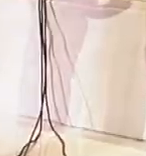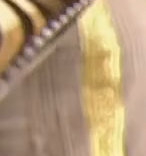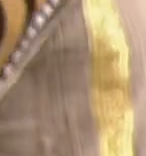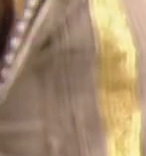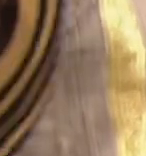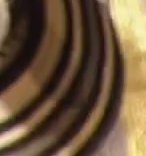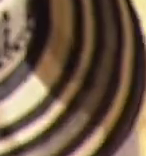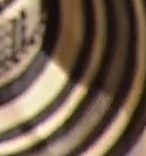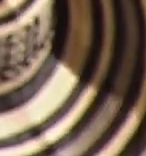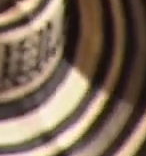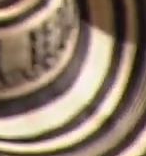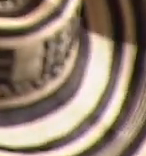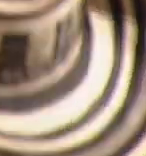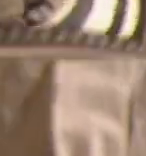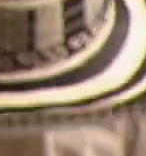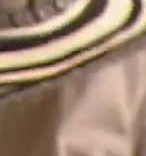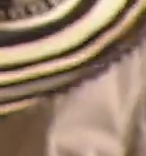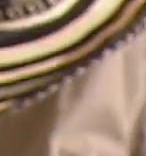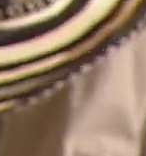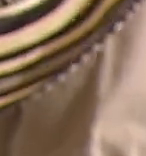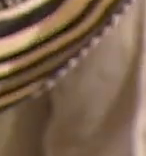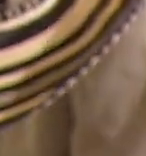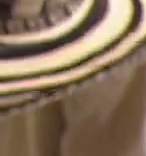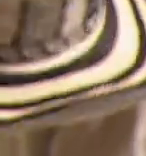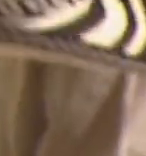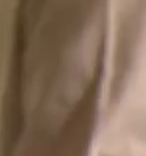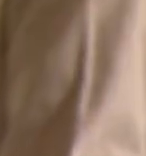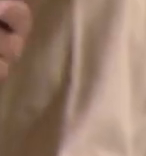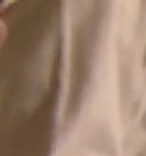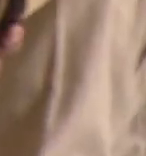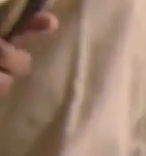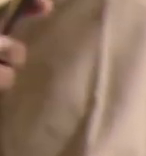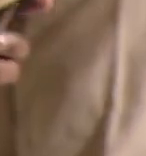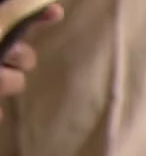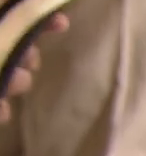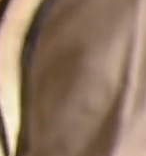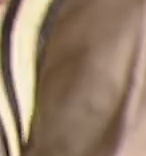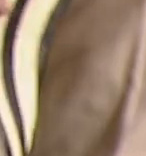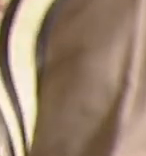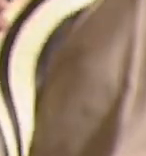la derecha. Sí. Sebastián.